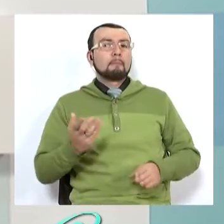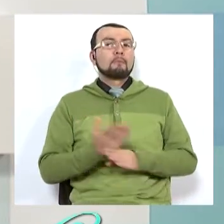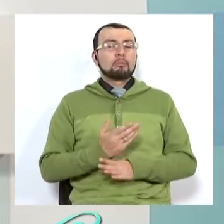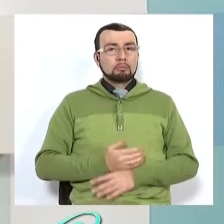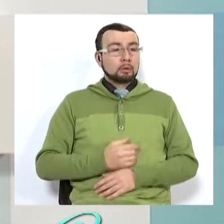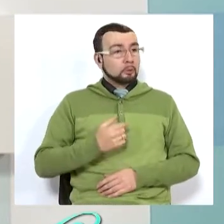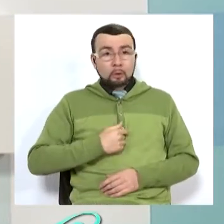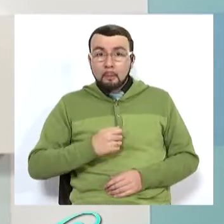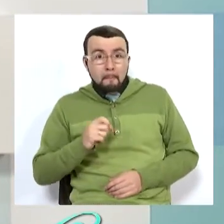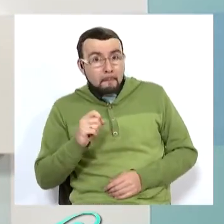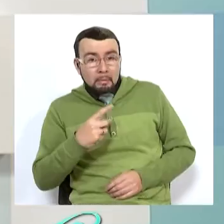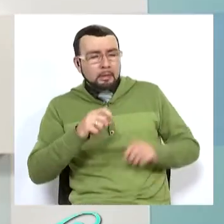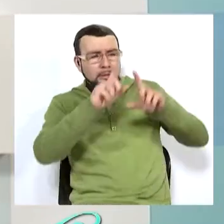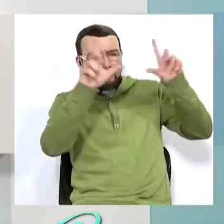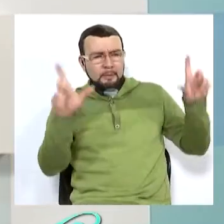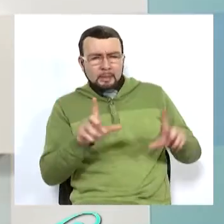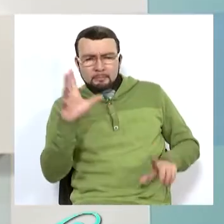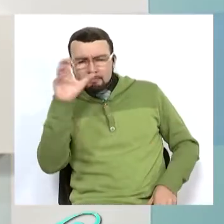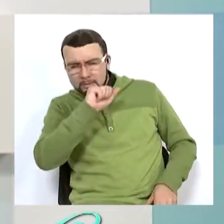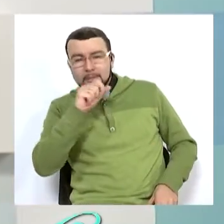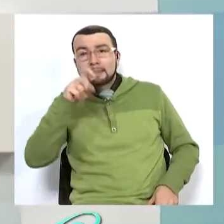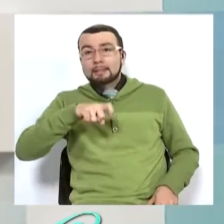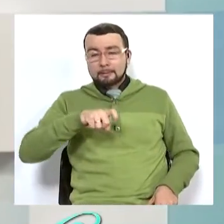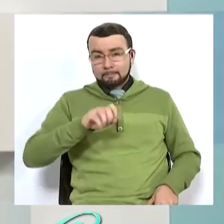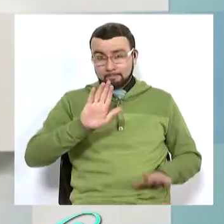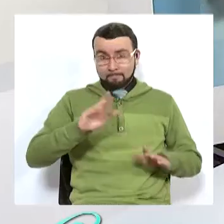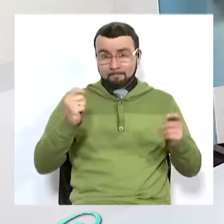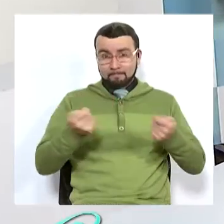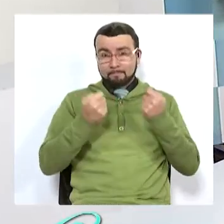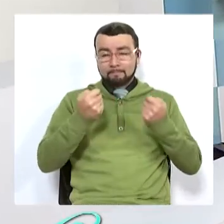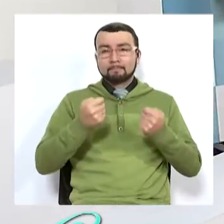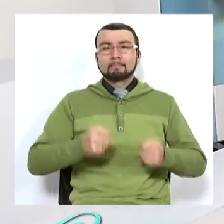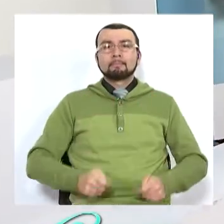un diagnóstico? Vamos a este corte comerciales.